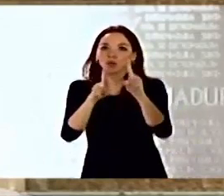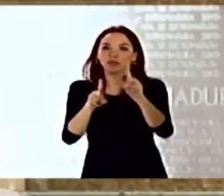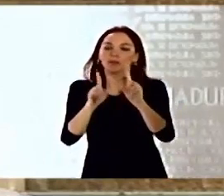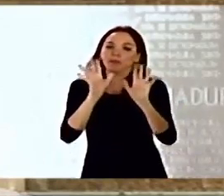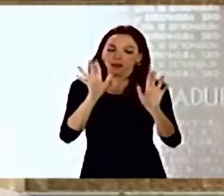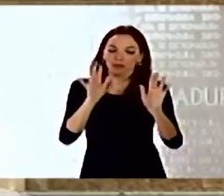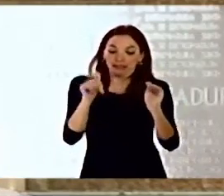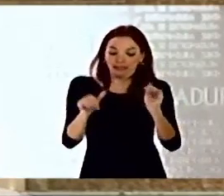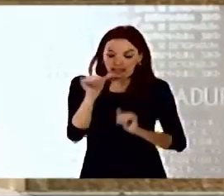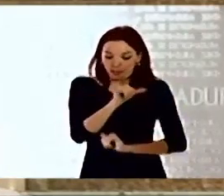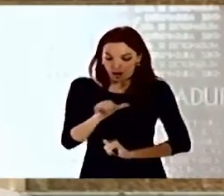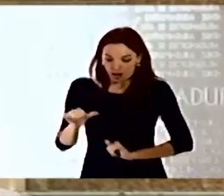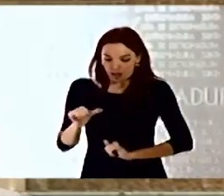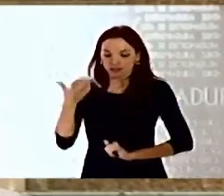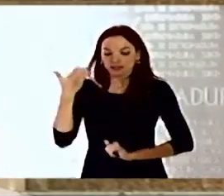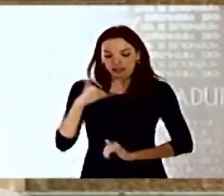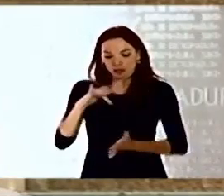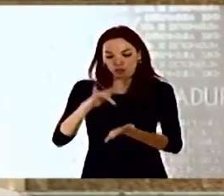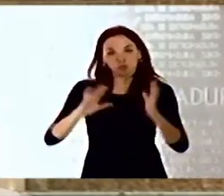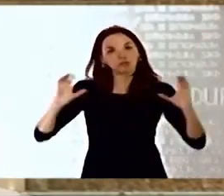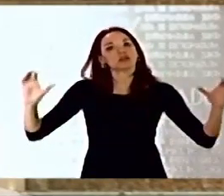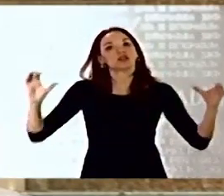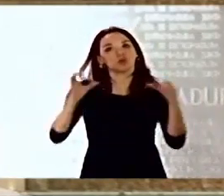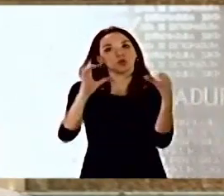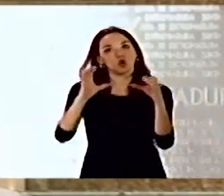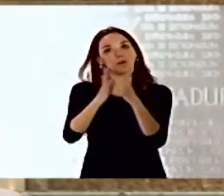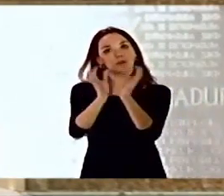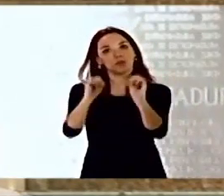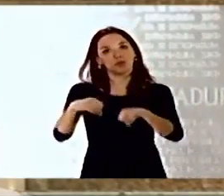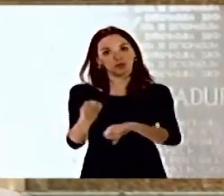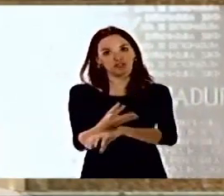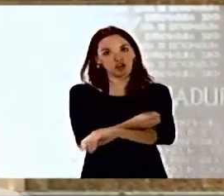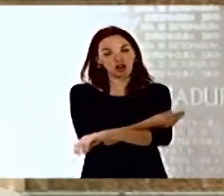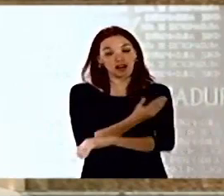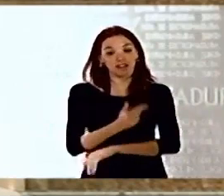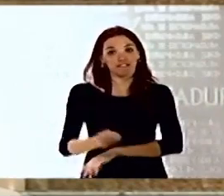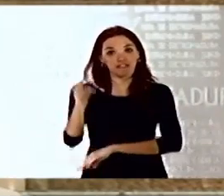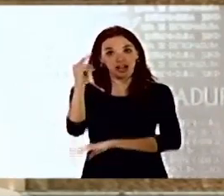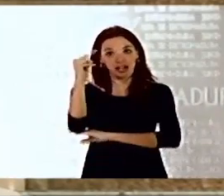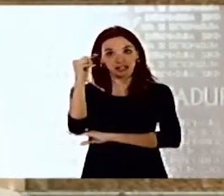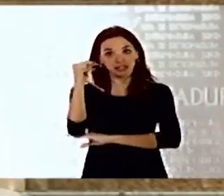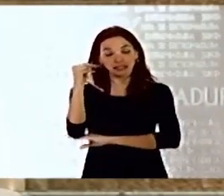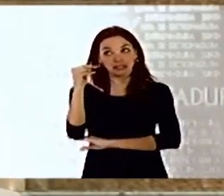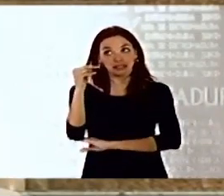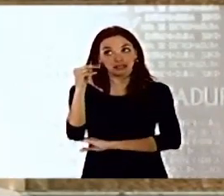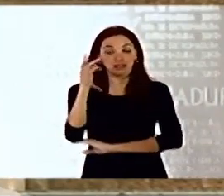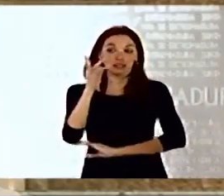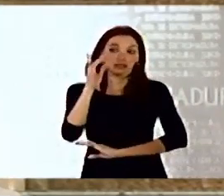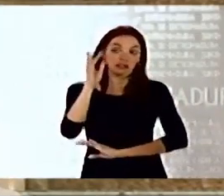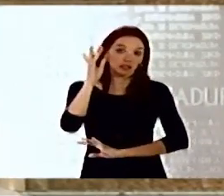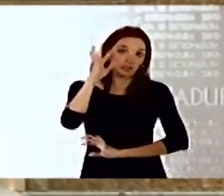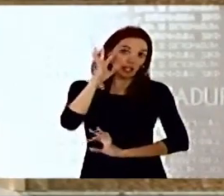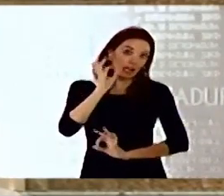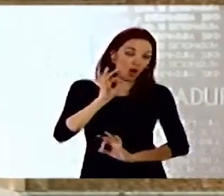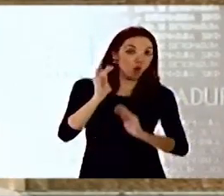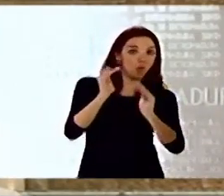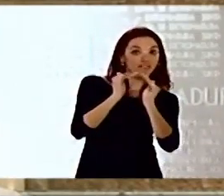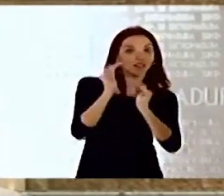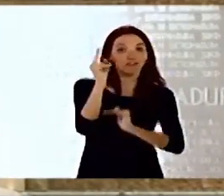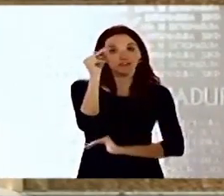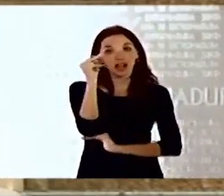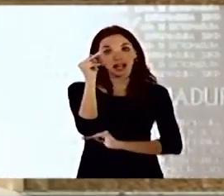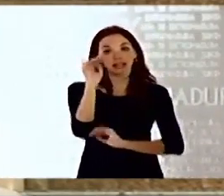por el Ferrocarril, el viernes se reúne el Pacto por el Ferrocarril y si no estoy diciendo bien el día, si no el jueves o el viernes,